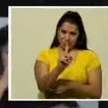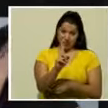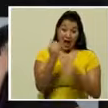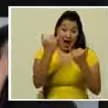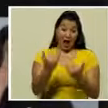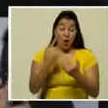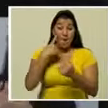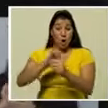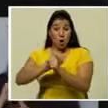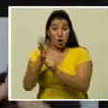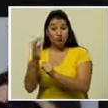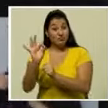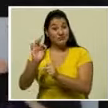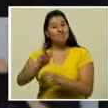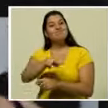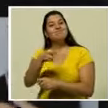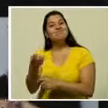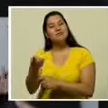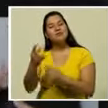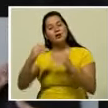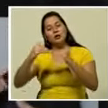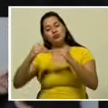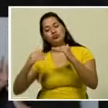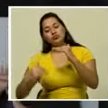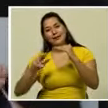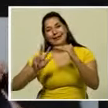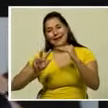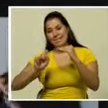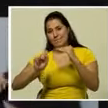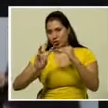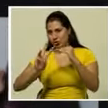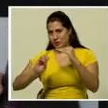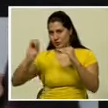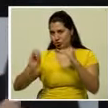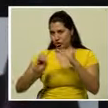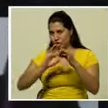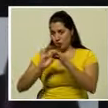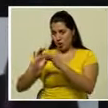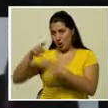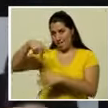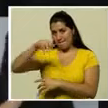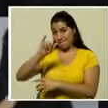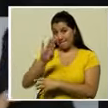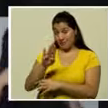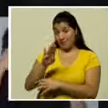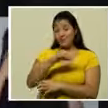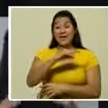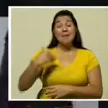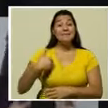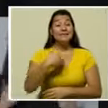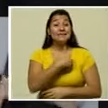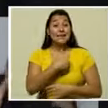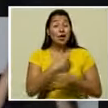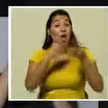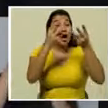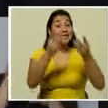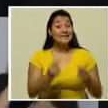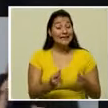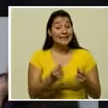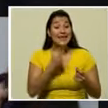nuestra economía caerá 3,6% del PIB. Y Hacienda ha indicado que